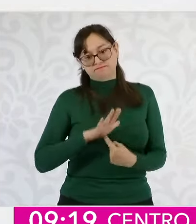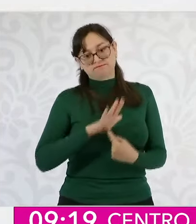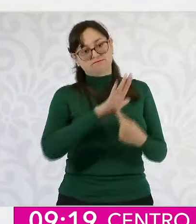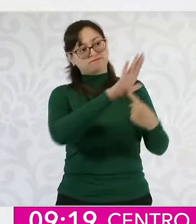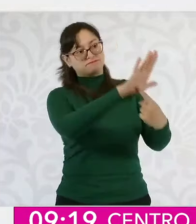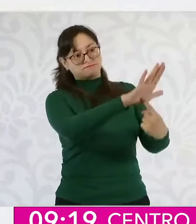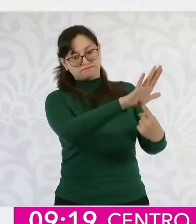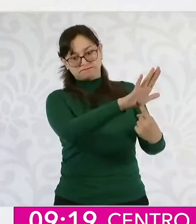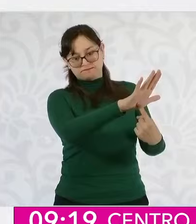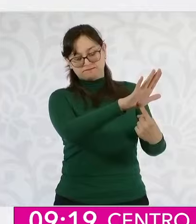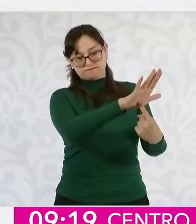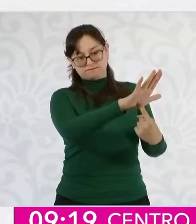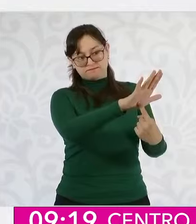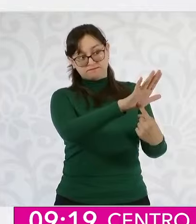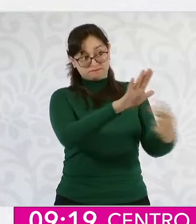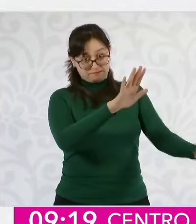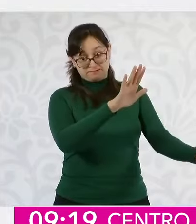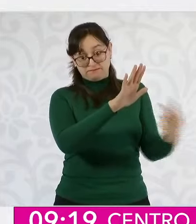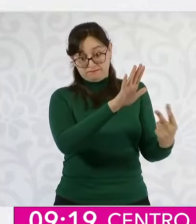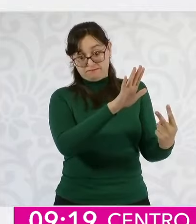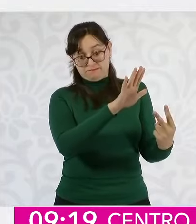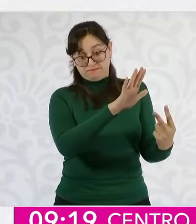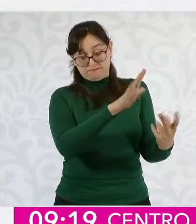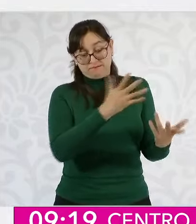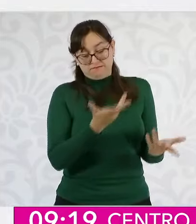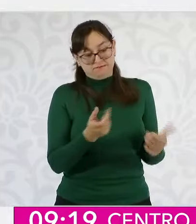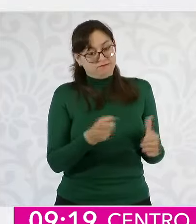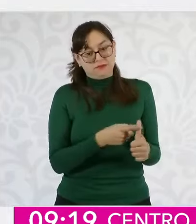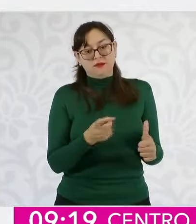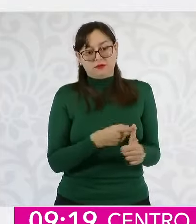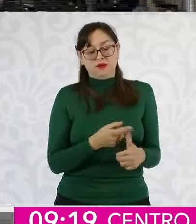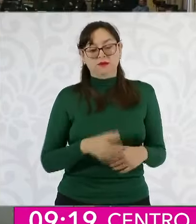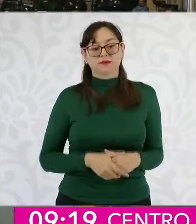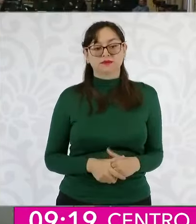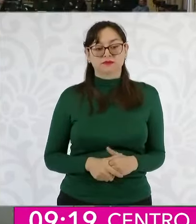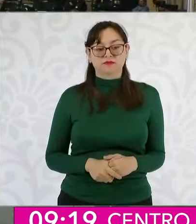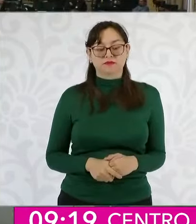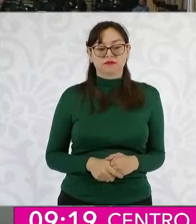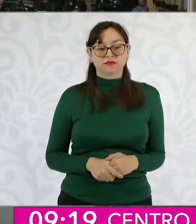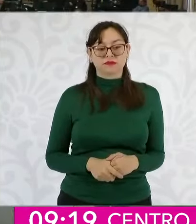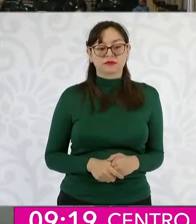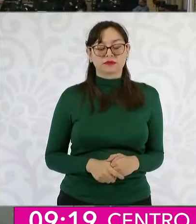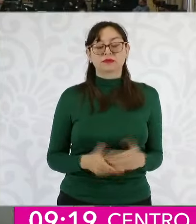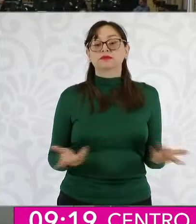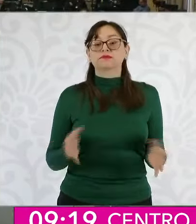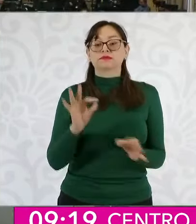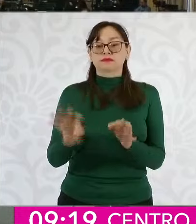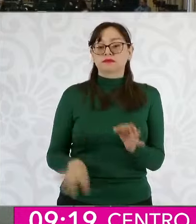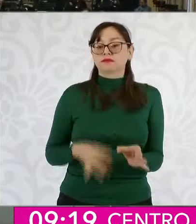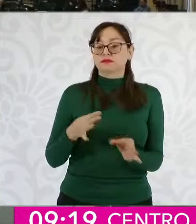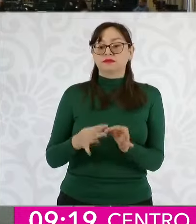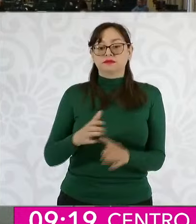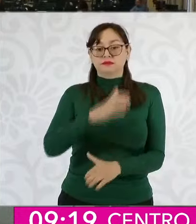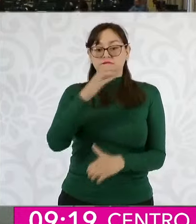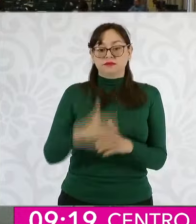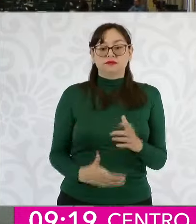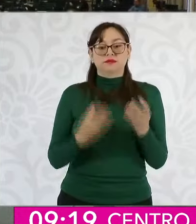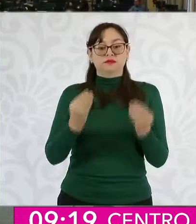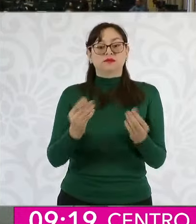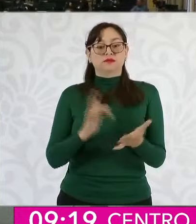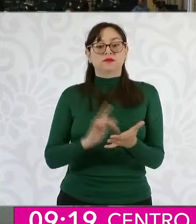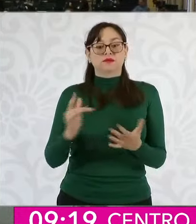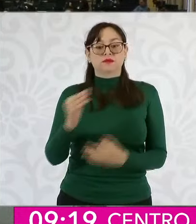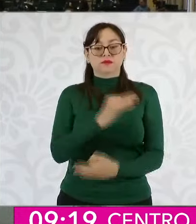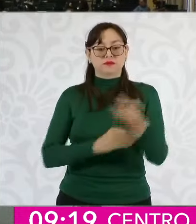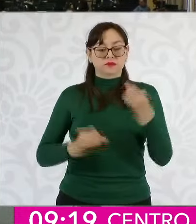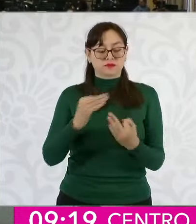conocimiento de este esfuerzo integral que está haciendo el gobierno de México. Bueno, lo dejamos aquí. Muchas gracias a todas